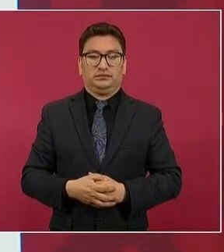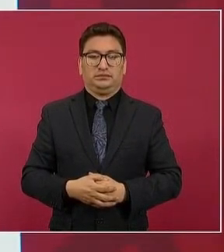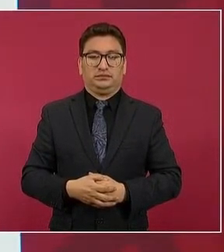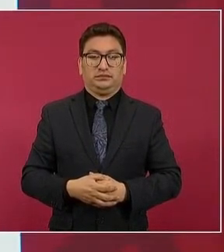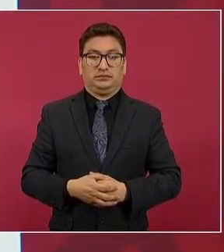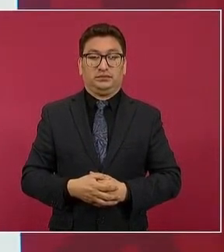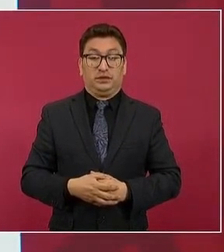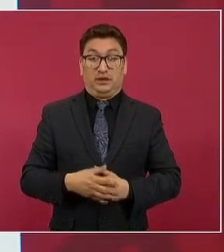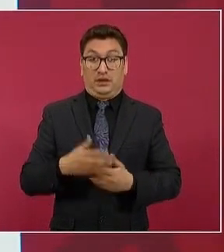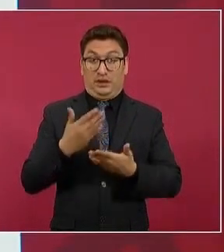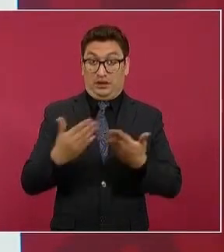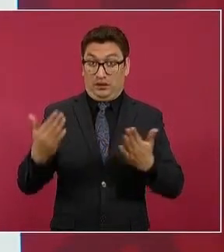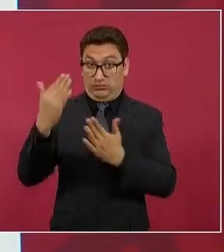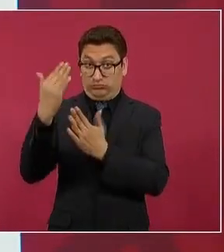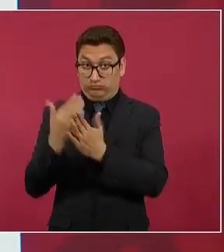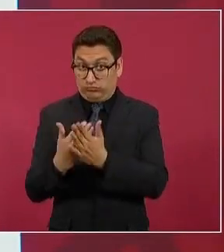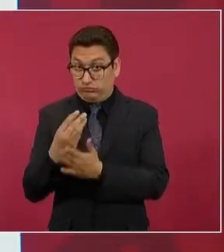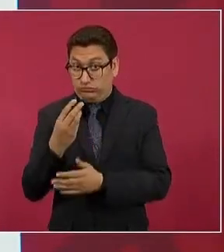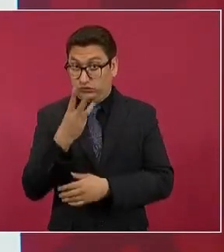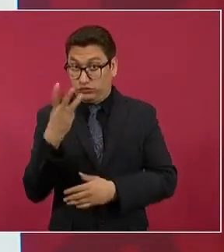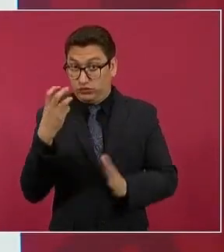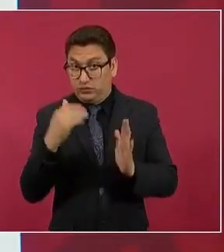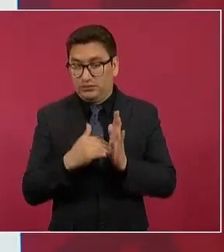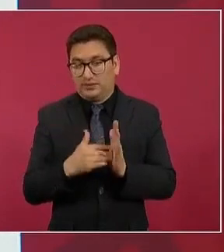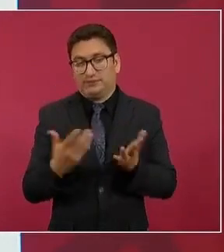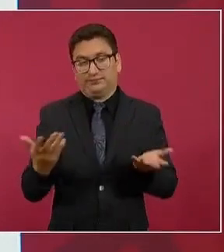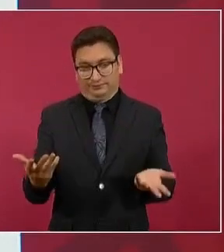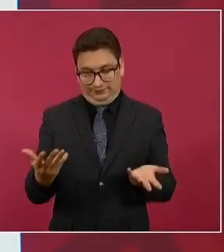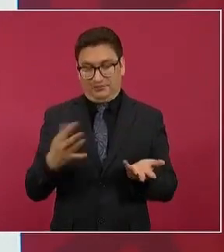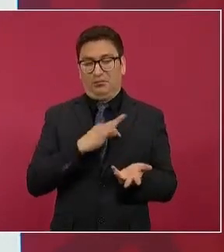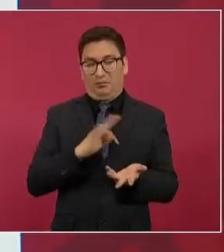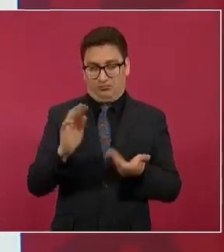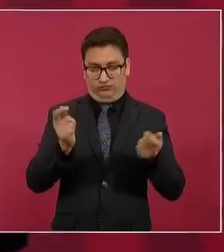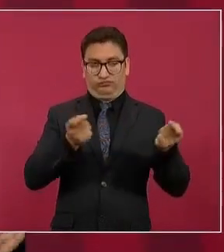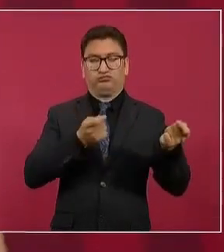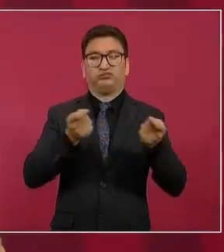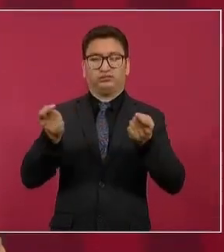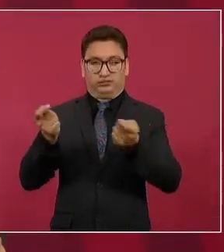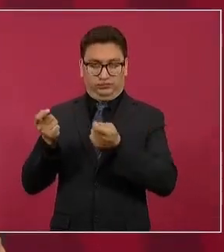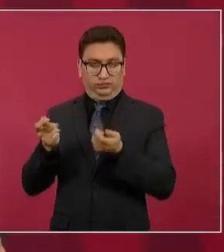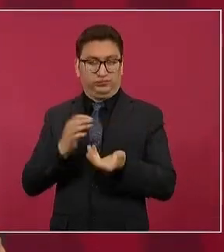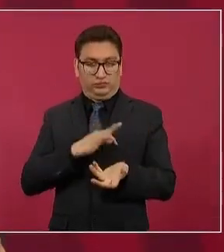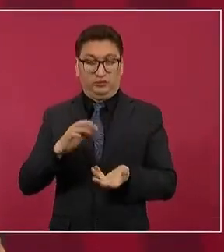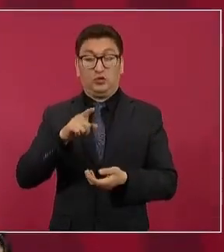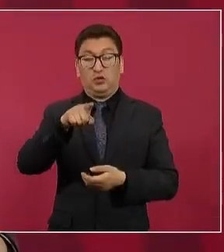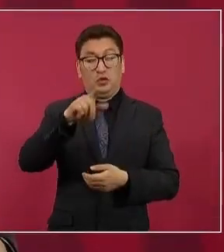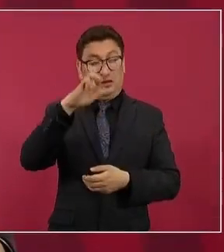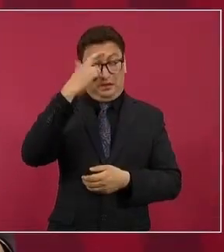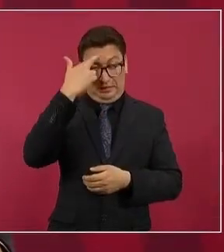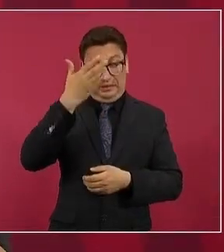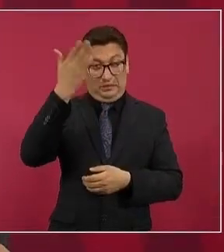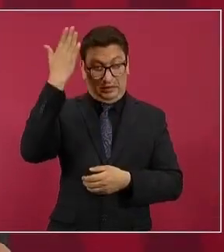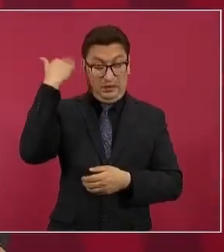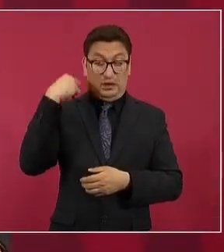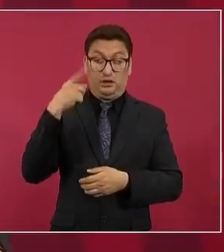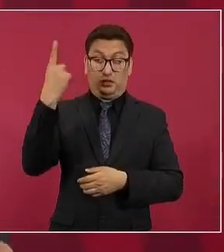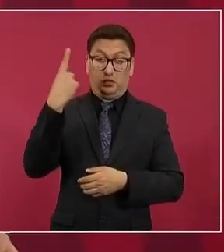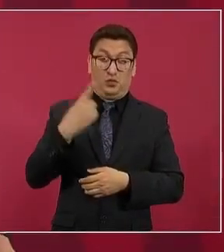A 300,000 es manejable. ¿Se acuerdan ustedes de que había un